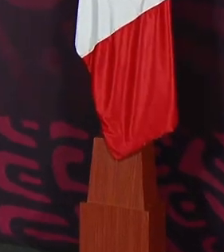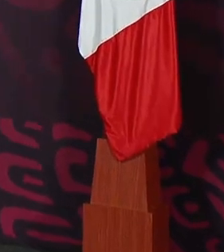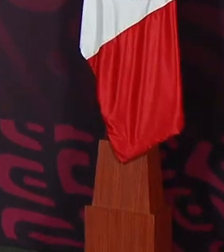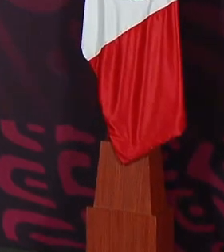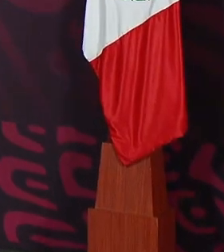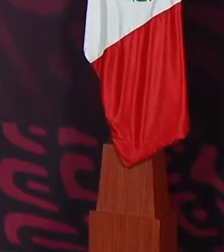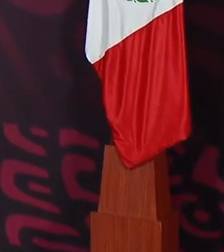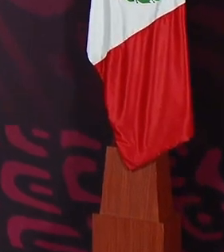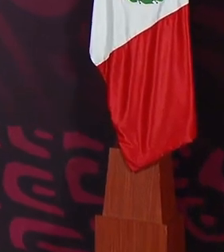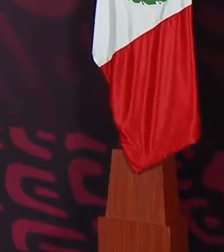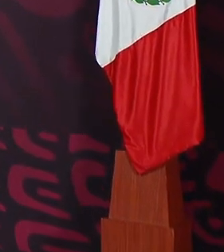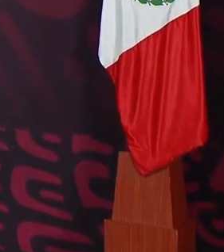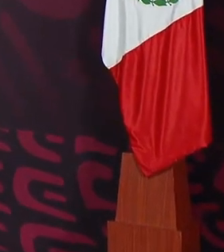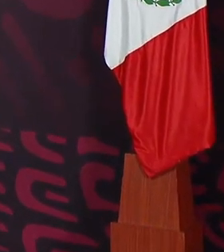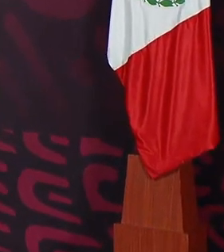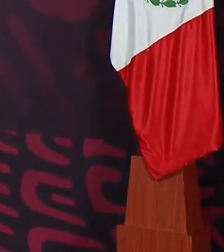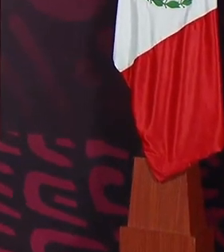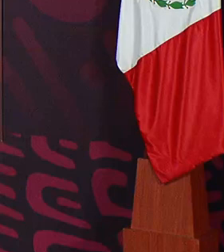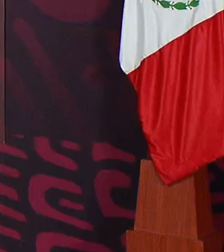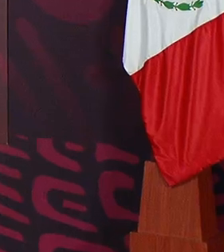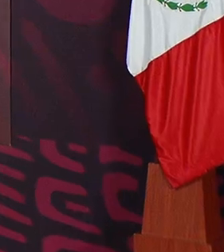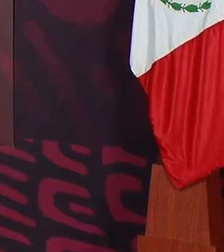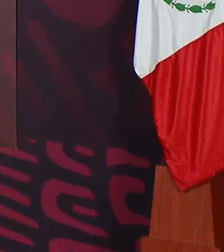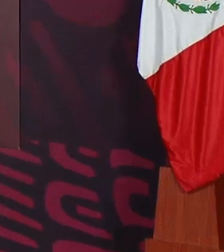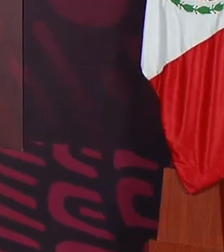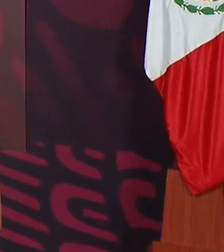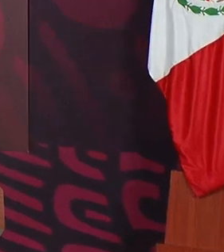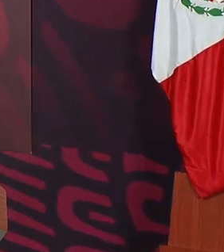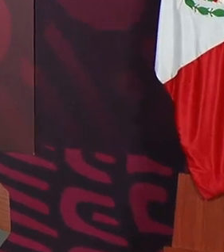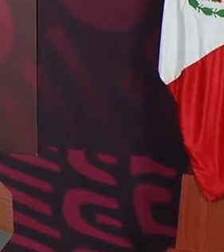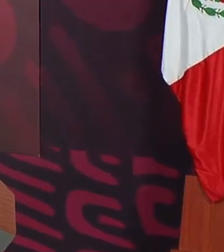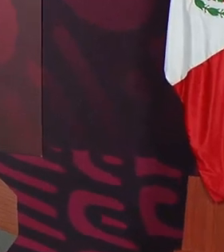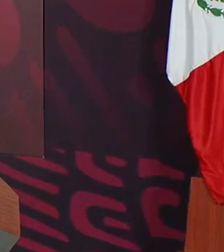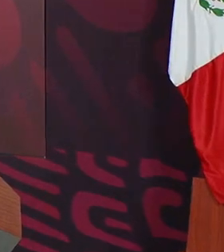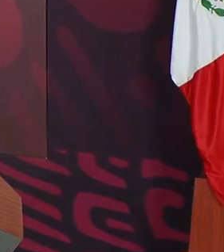acusarnos de que estamos vinculados